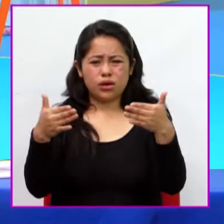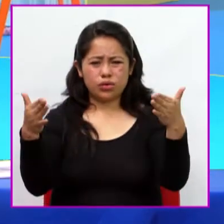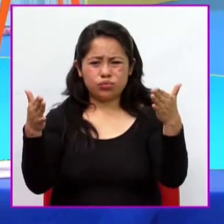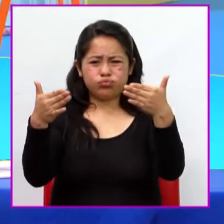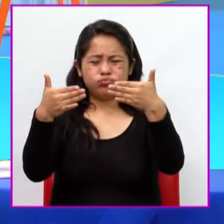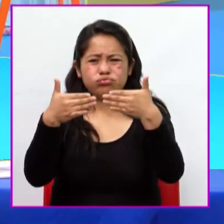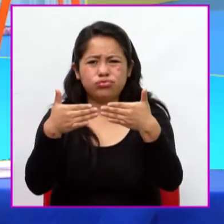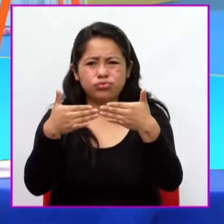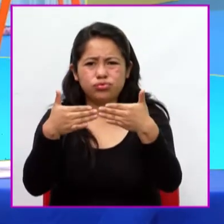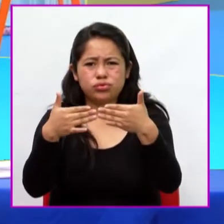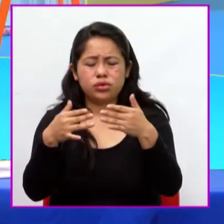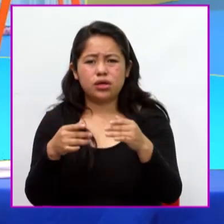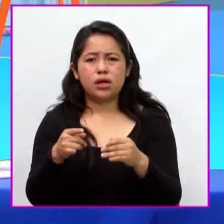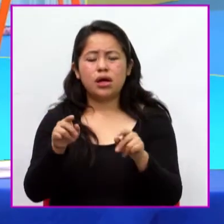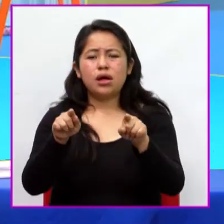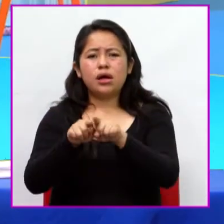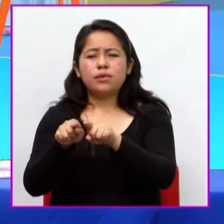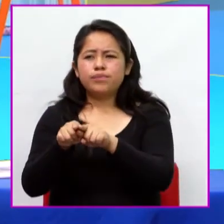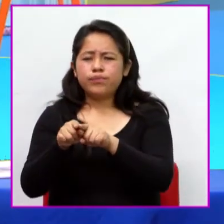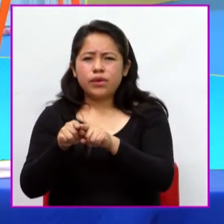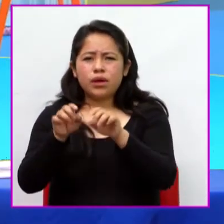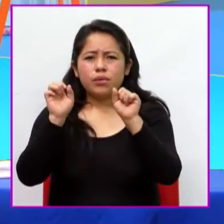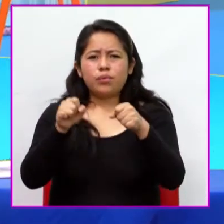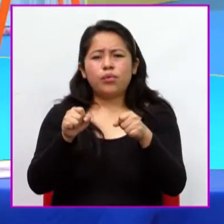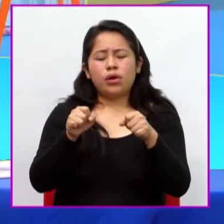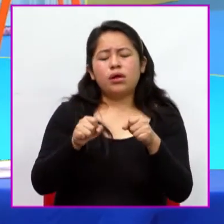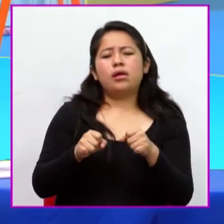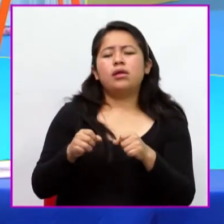¿ya? Entonces, la persona que